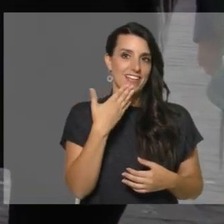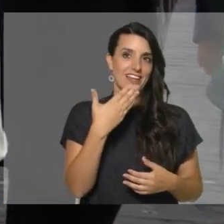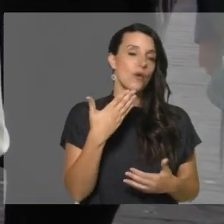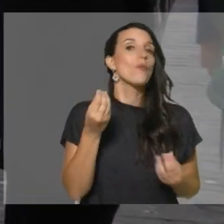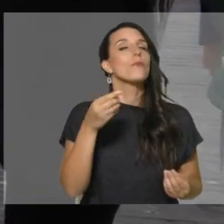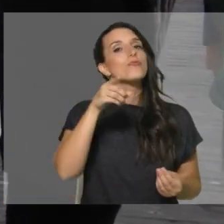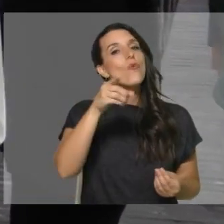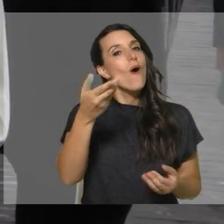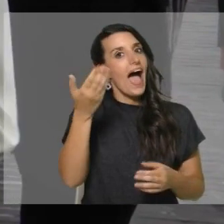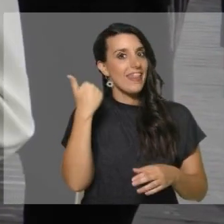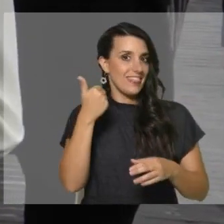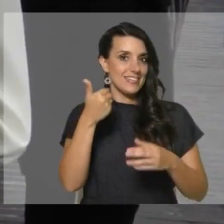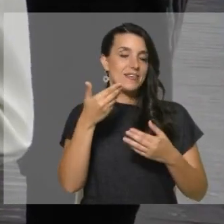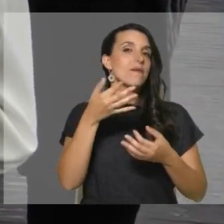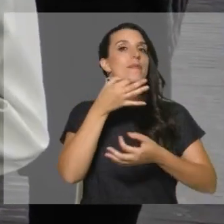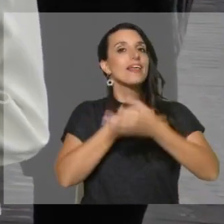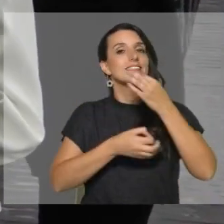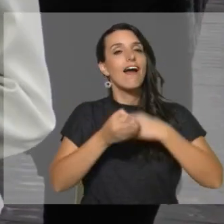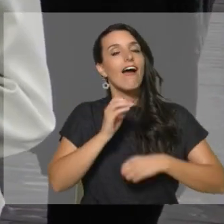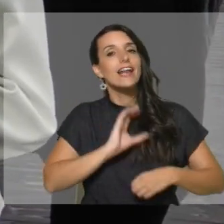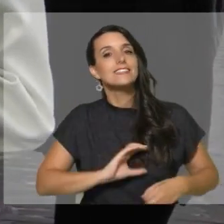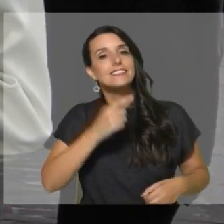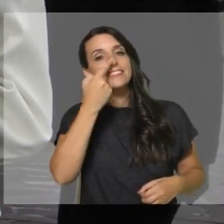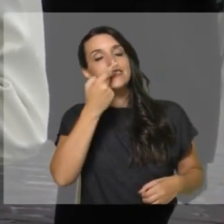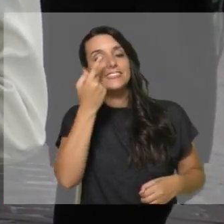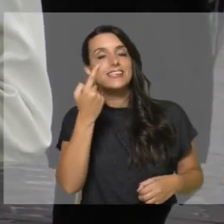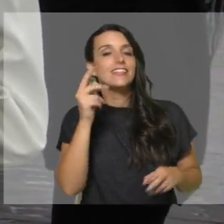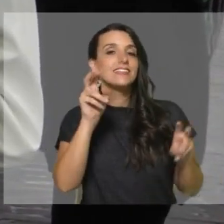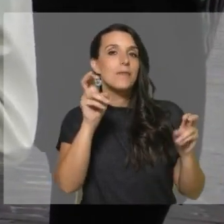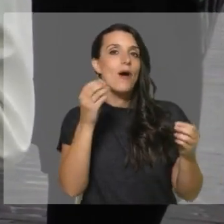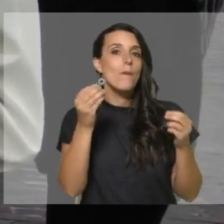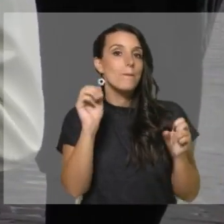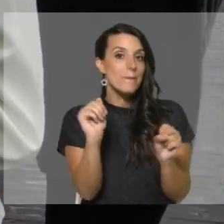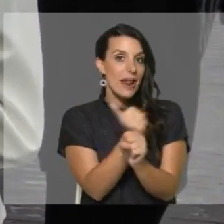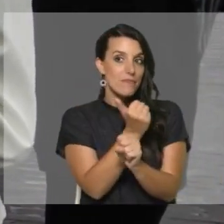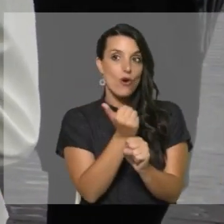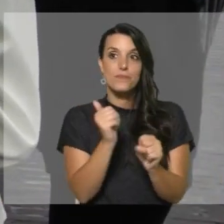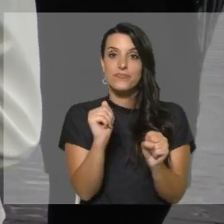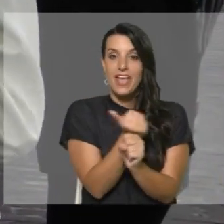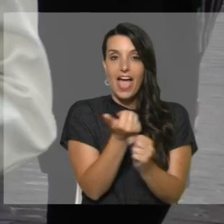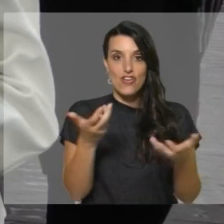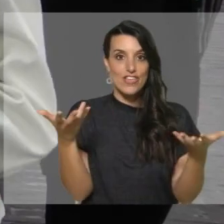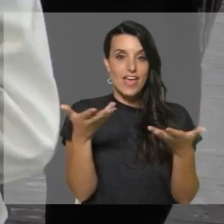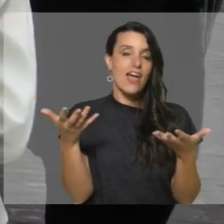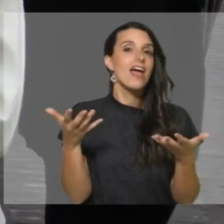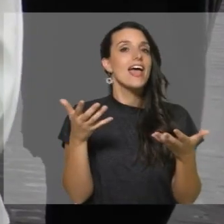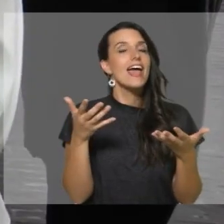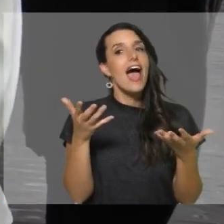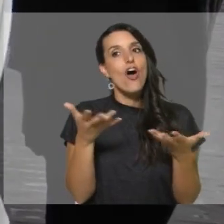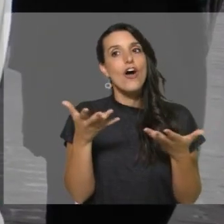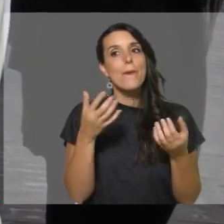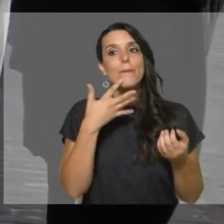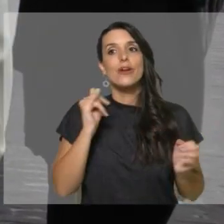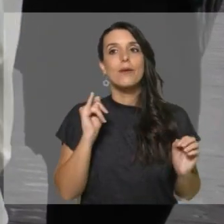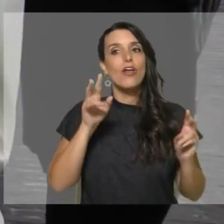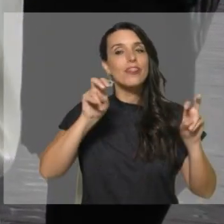me decías antes del móvil, por ejemplo, algunas características interesantes, que es un premio que en esta oportunidad no siempre fue así, fue, por ejemplo,